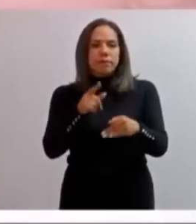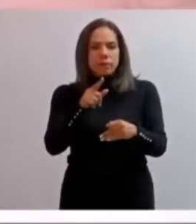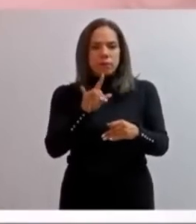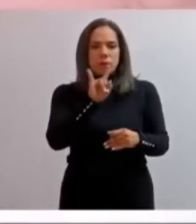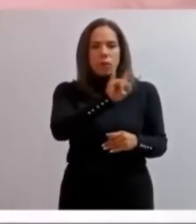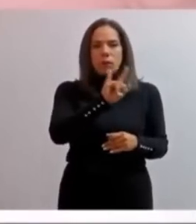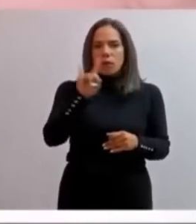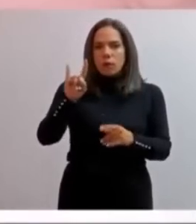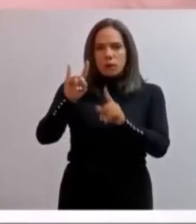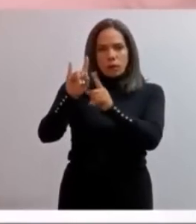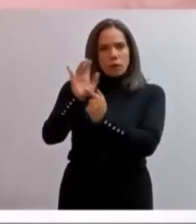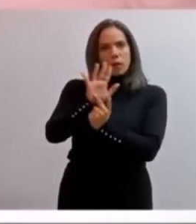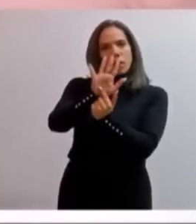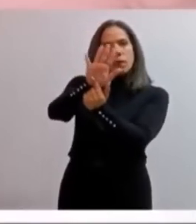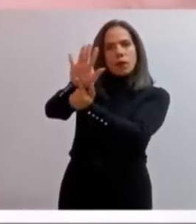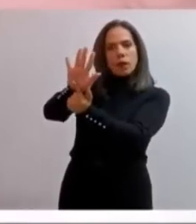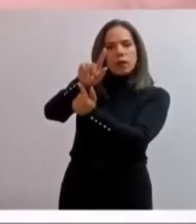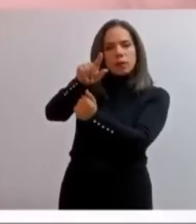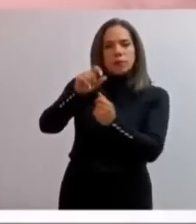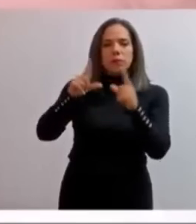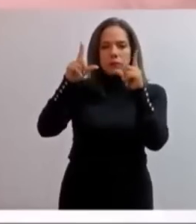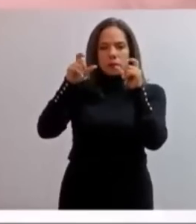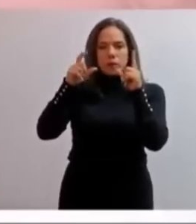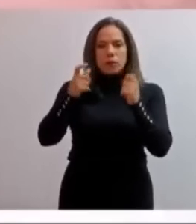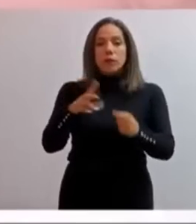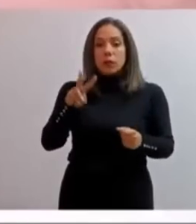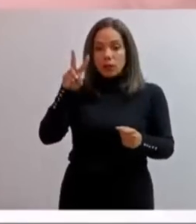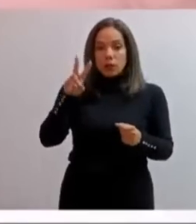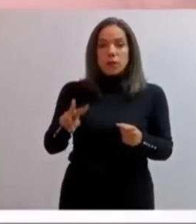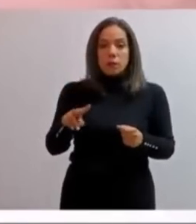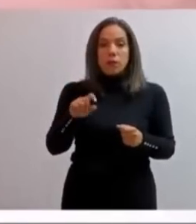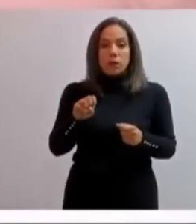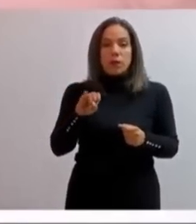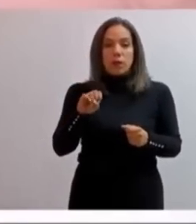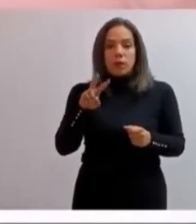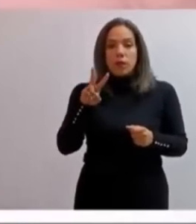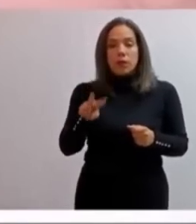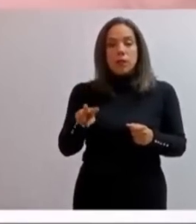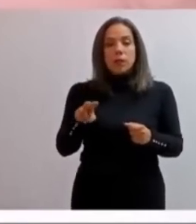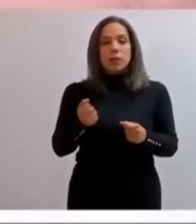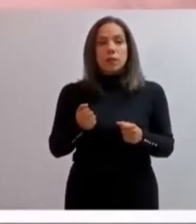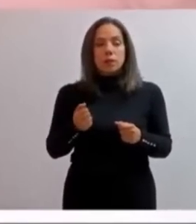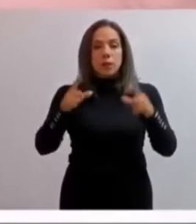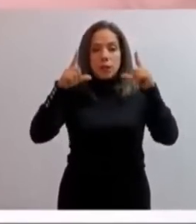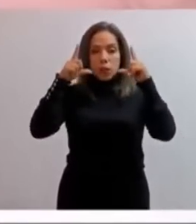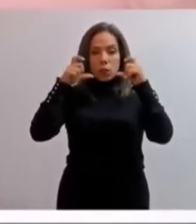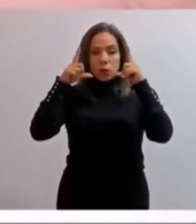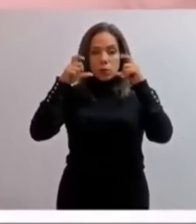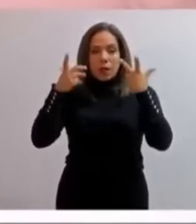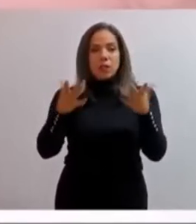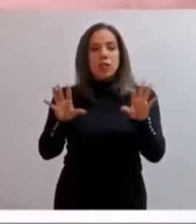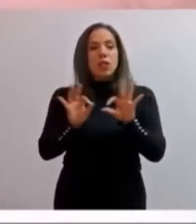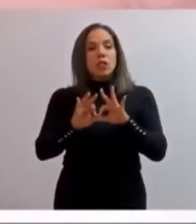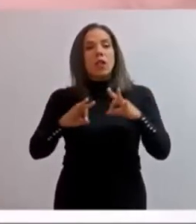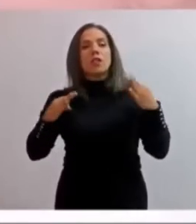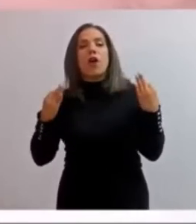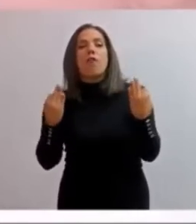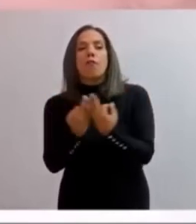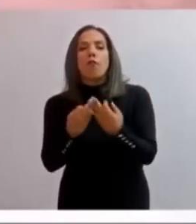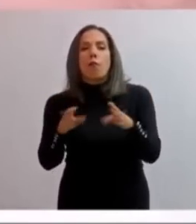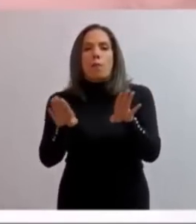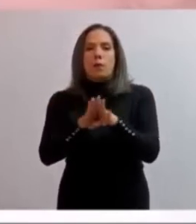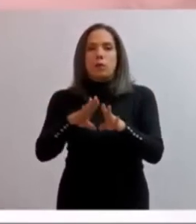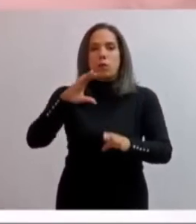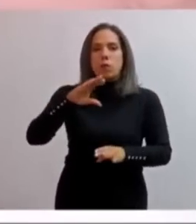esta lámina y coloqué esta fotografía que es real, que es el funcionamiento de un consejo